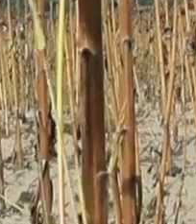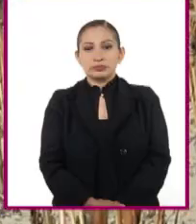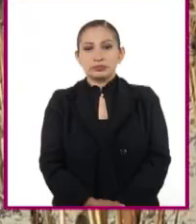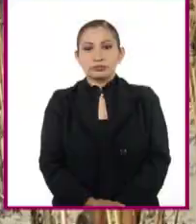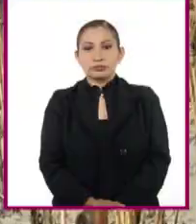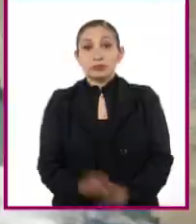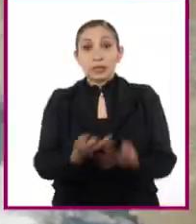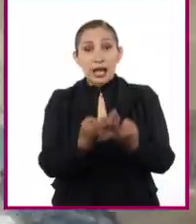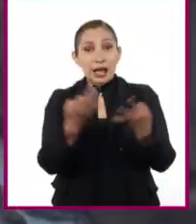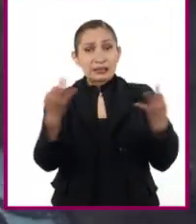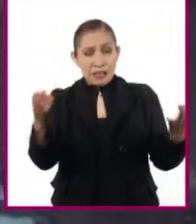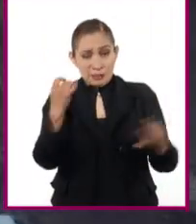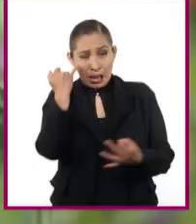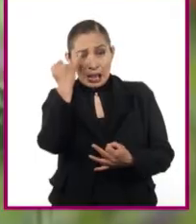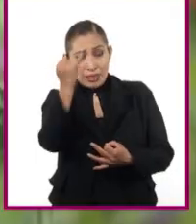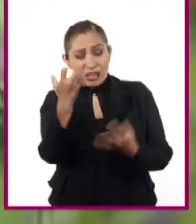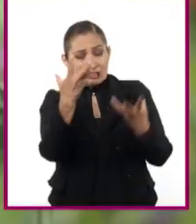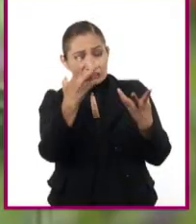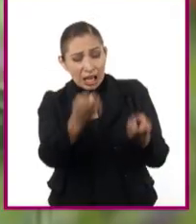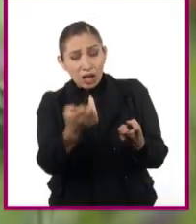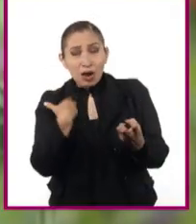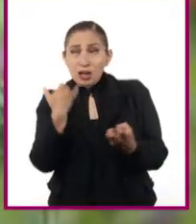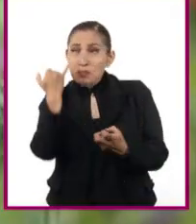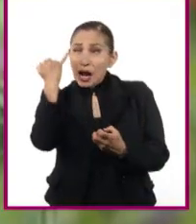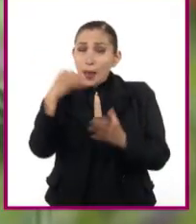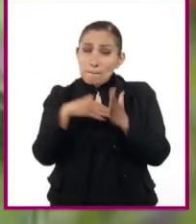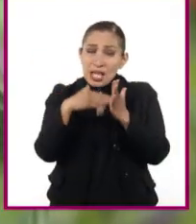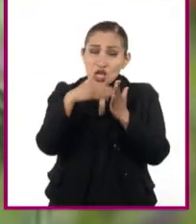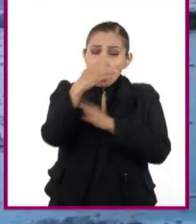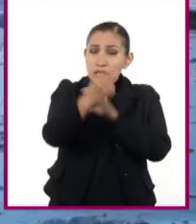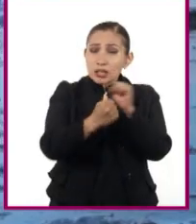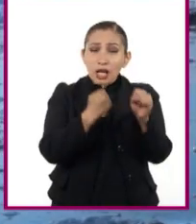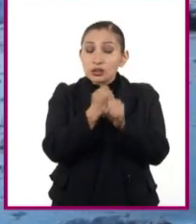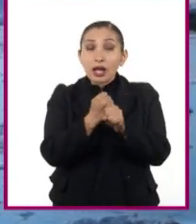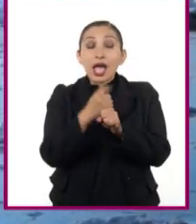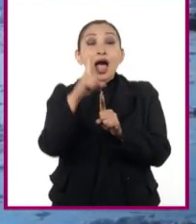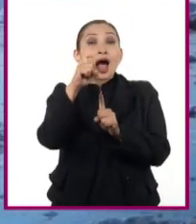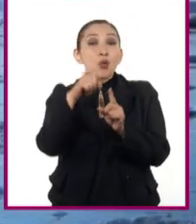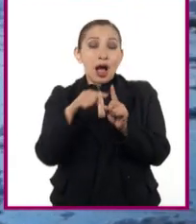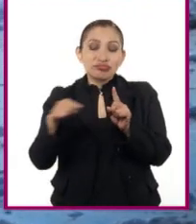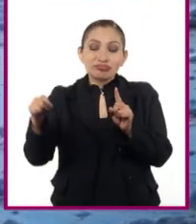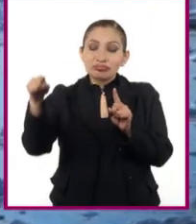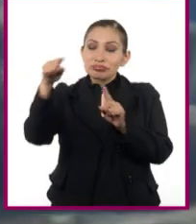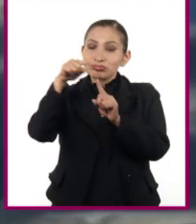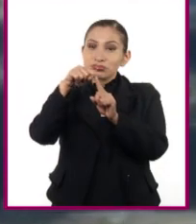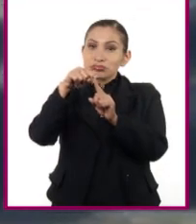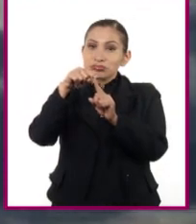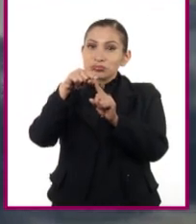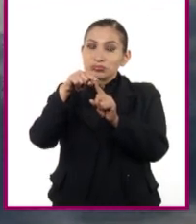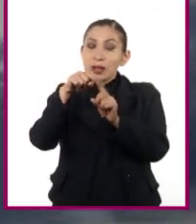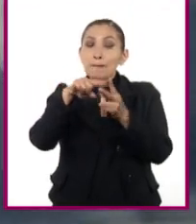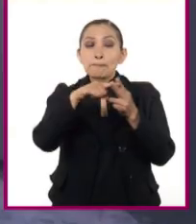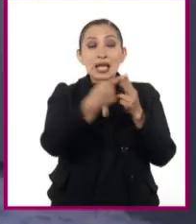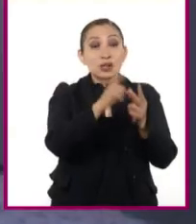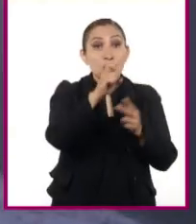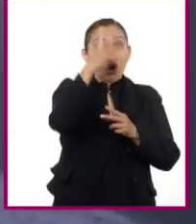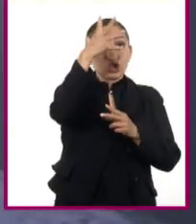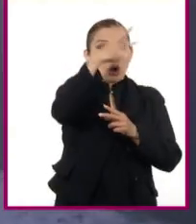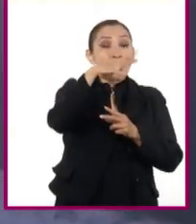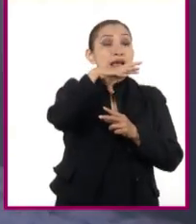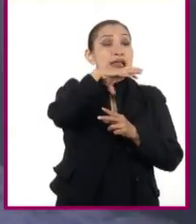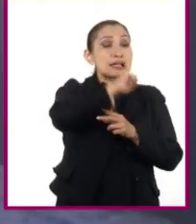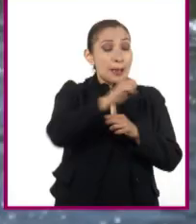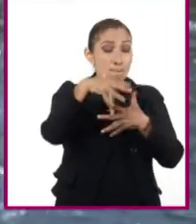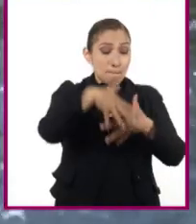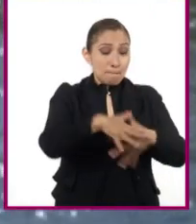La Tierra sería inhóspita si no ocurriera desde hace miles de millones de años el ciclo del agua. Inicia cuando el sol